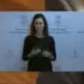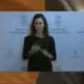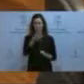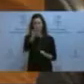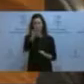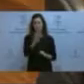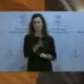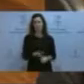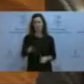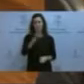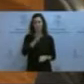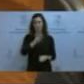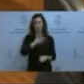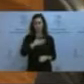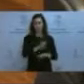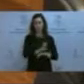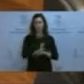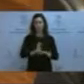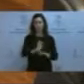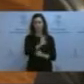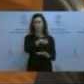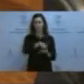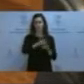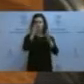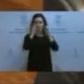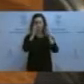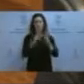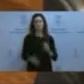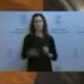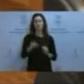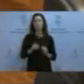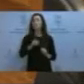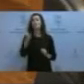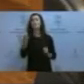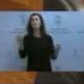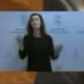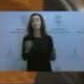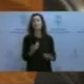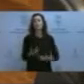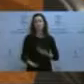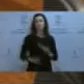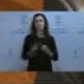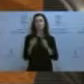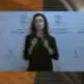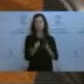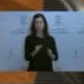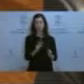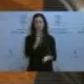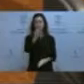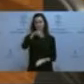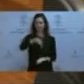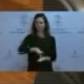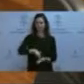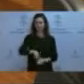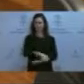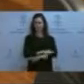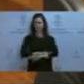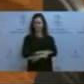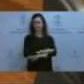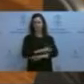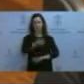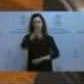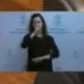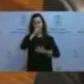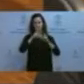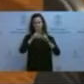repito, de la propia Consejería de Educación, y lo que es más relevante, en dicho procedimiento también está personada la Administración del Principado